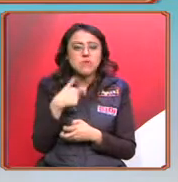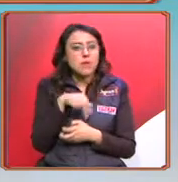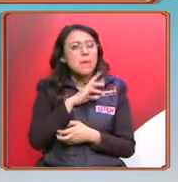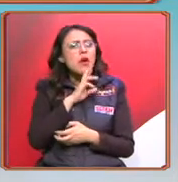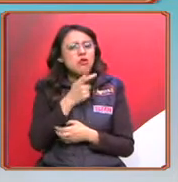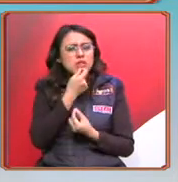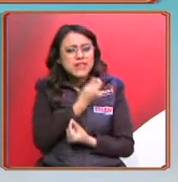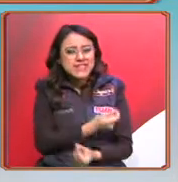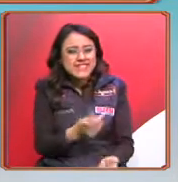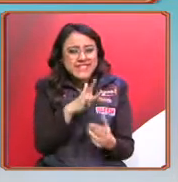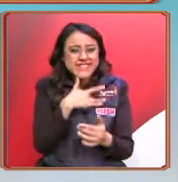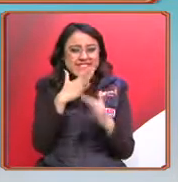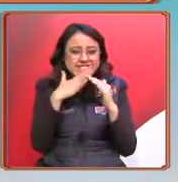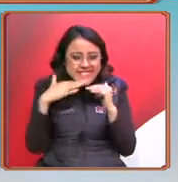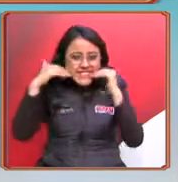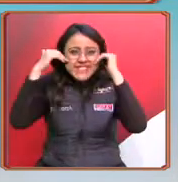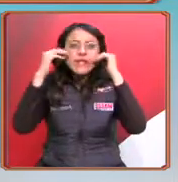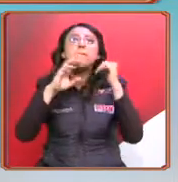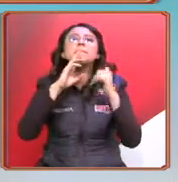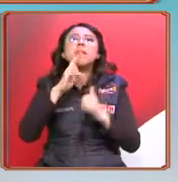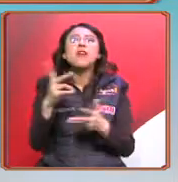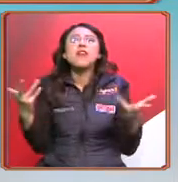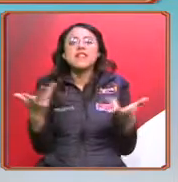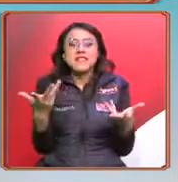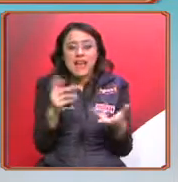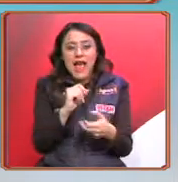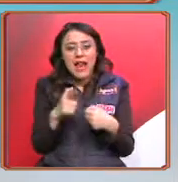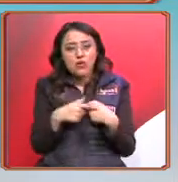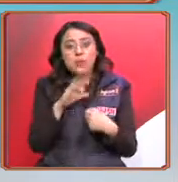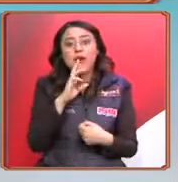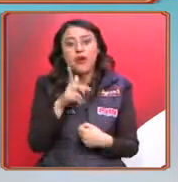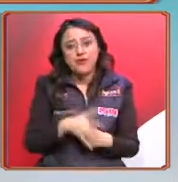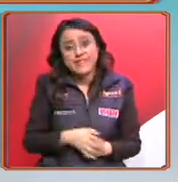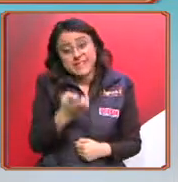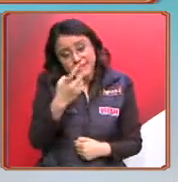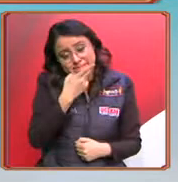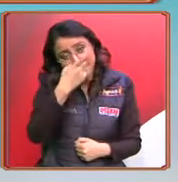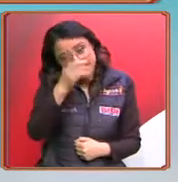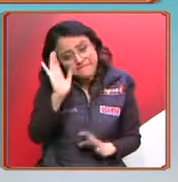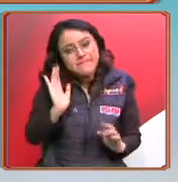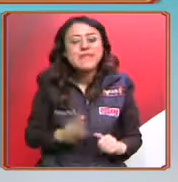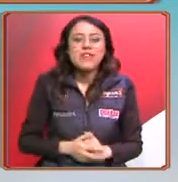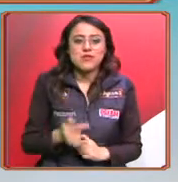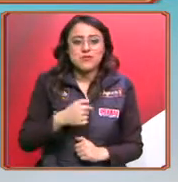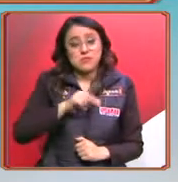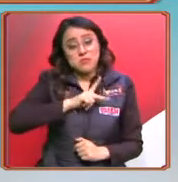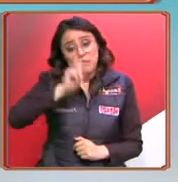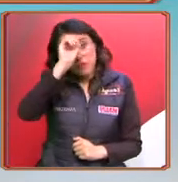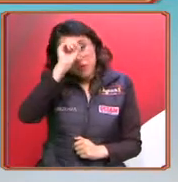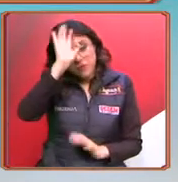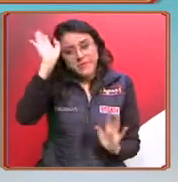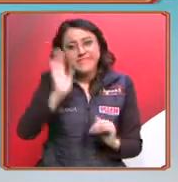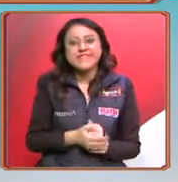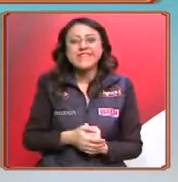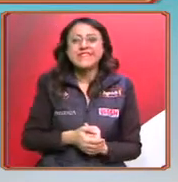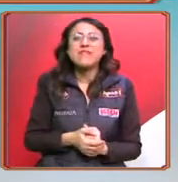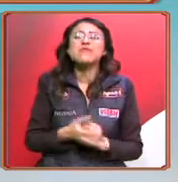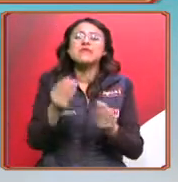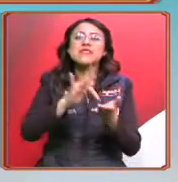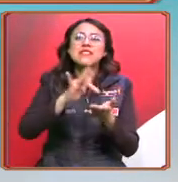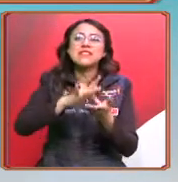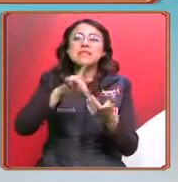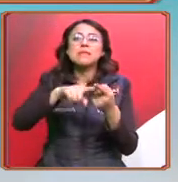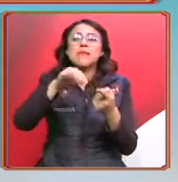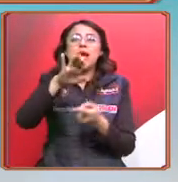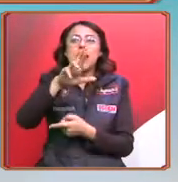hacemos que los niños sonrían, ya estamos ganándole algo para México, ¿eh? Bien, ahí se lo dejo de tarea. Mil gracias.